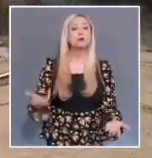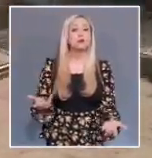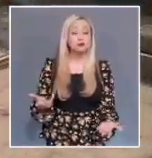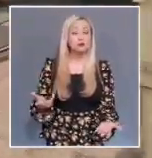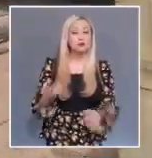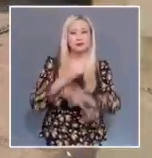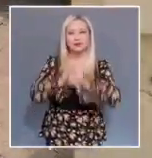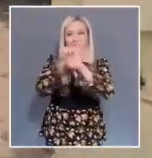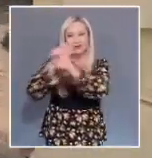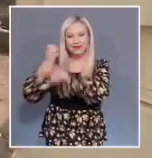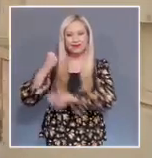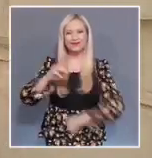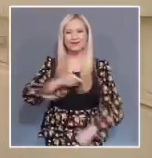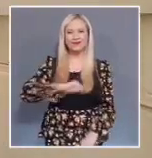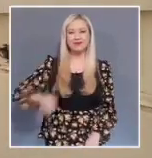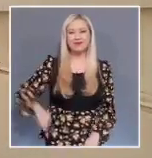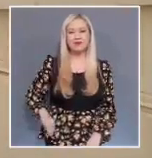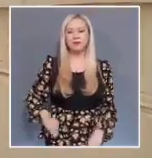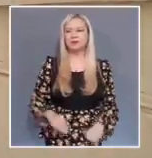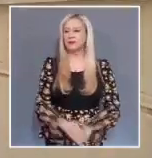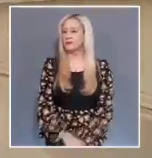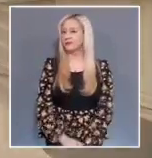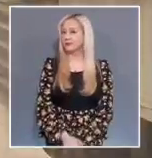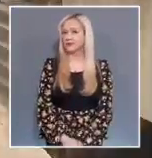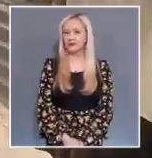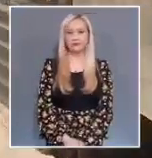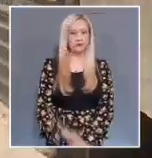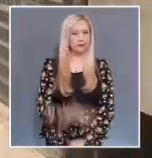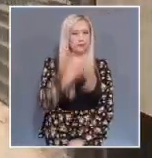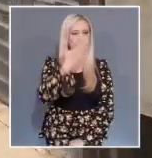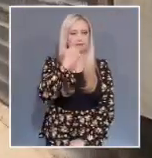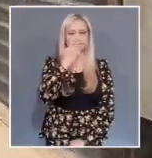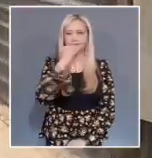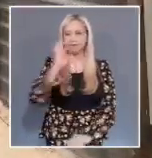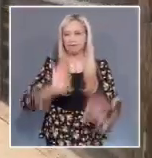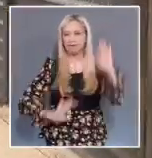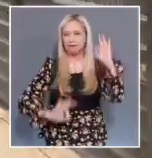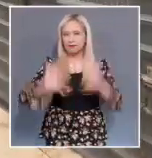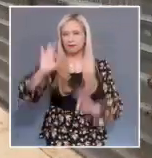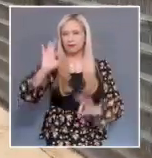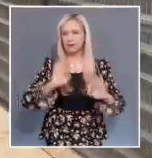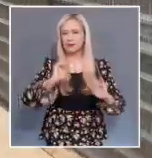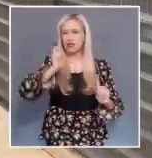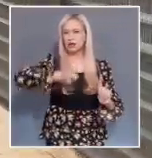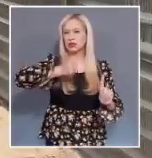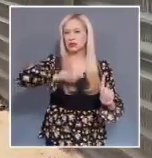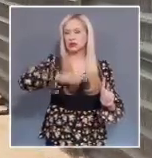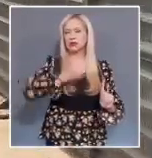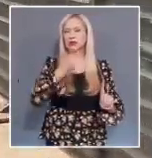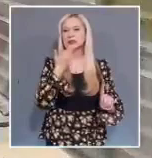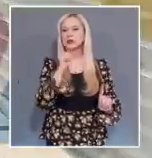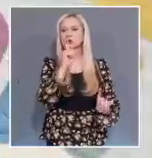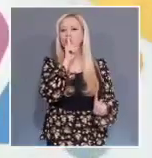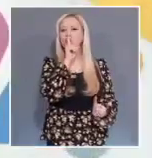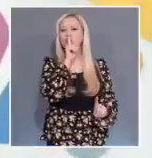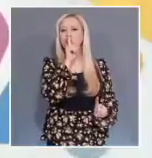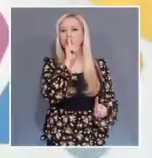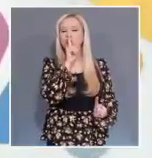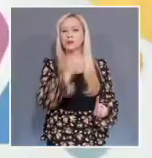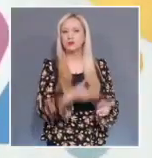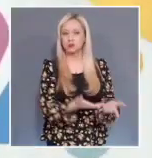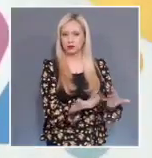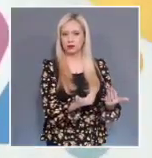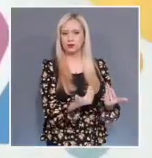municipales carecen de indicadores de seguimiento y evaluación, lo que incentiva su mal uso para coaccionar el voto. Desde